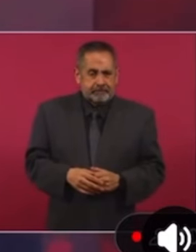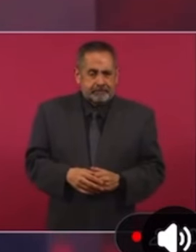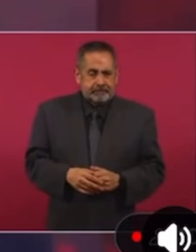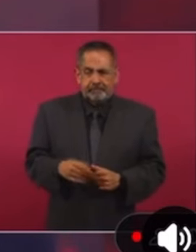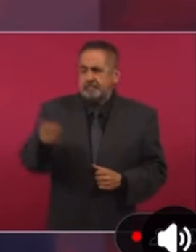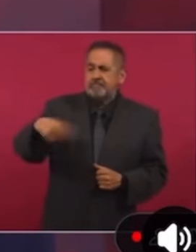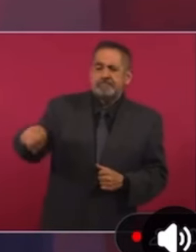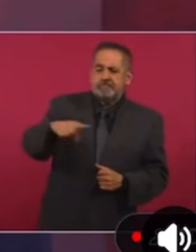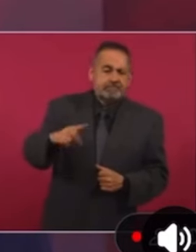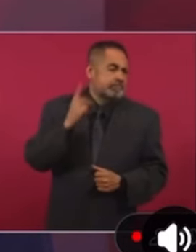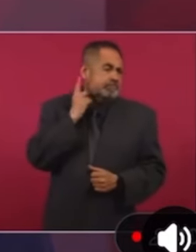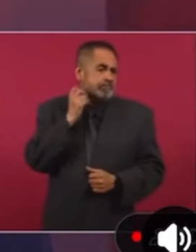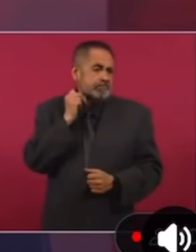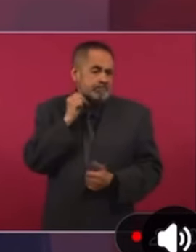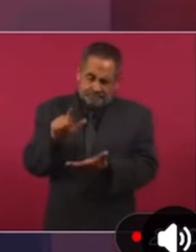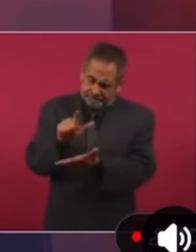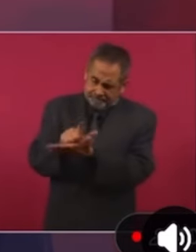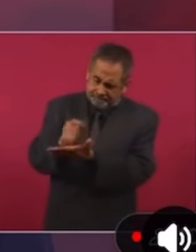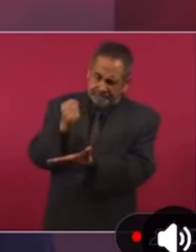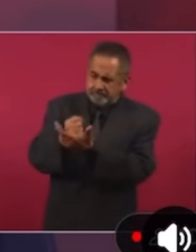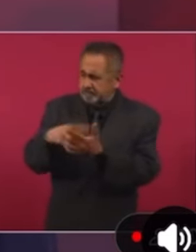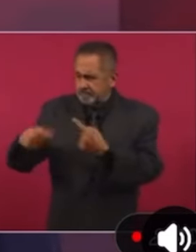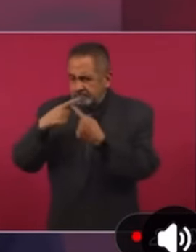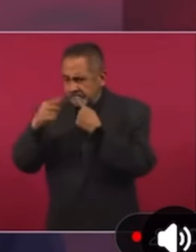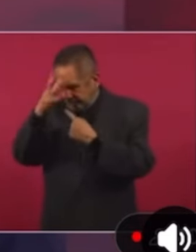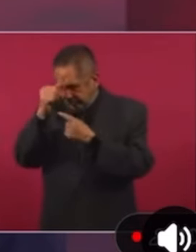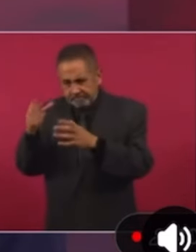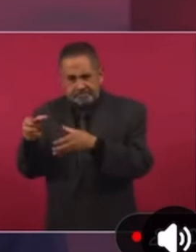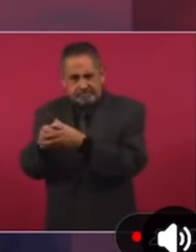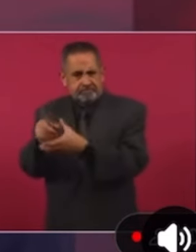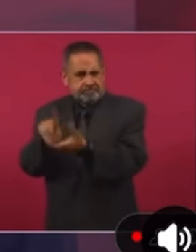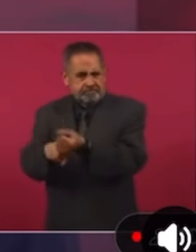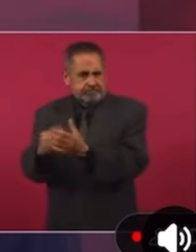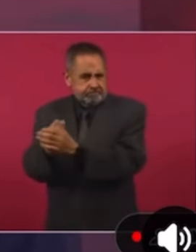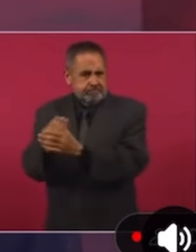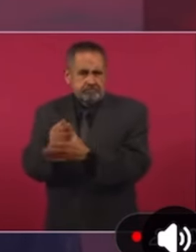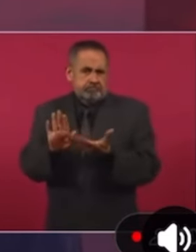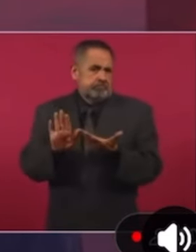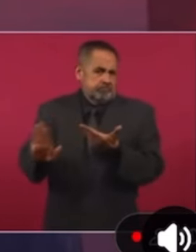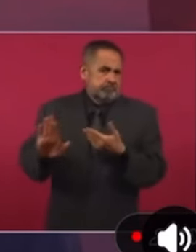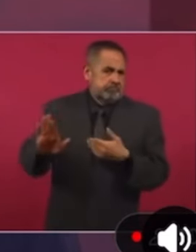tienen aprobados de manera autónoma, en forma independiente.